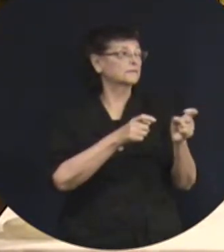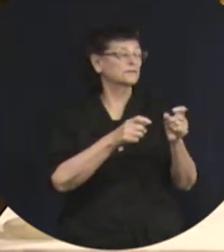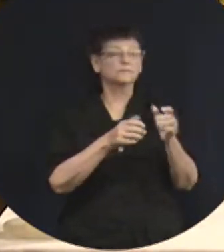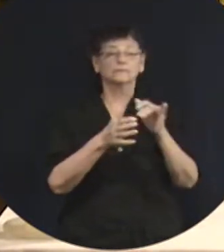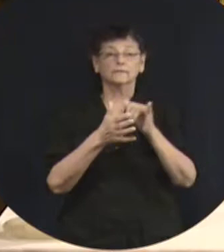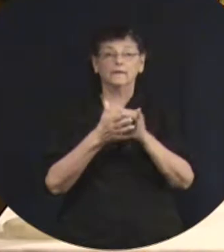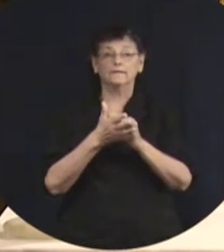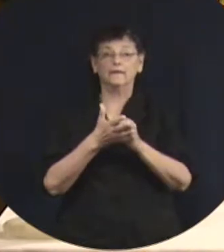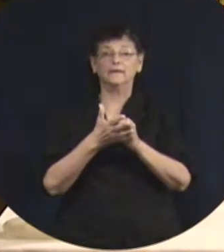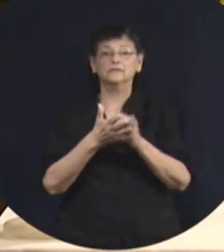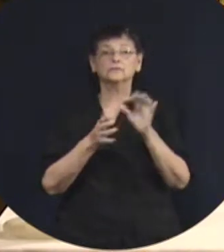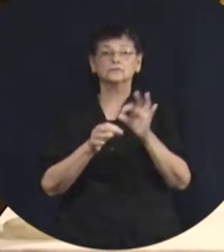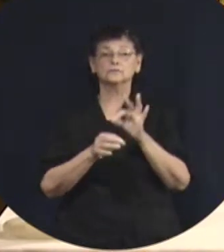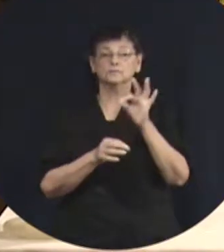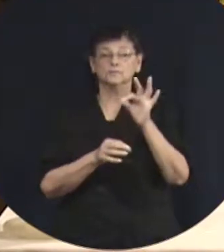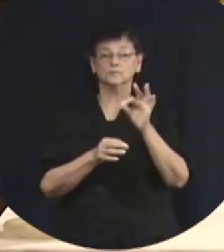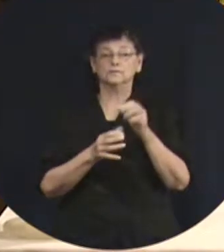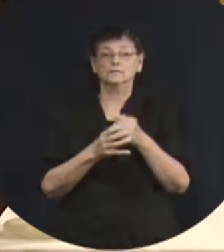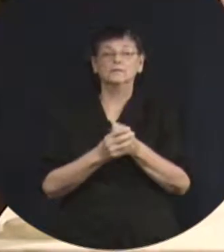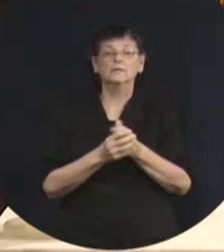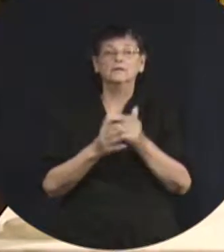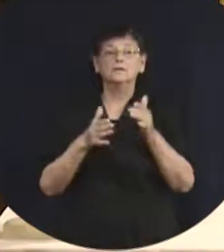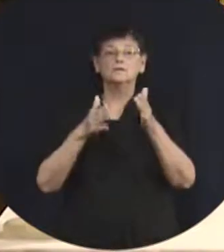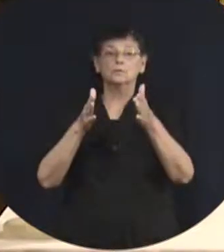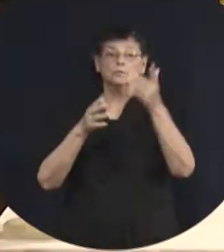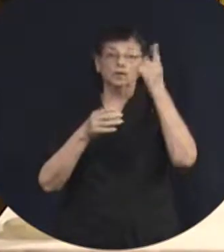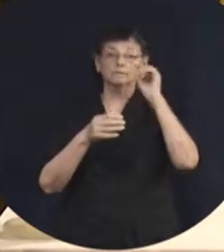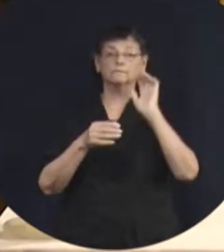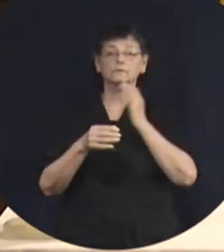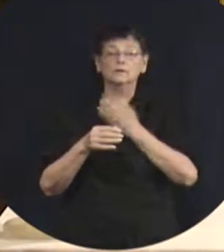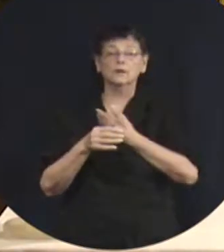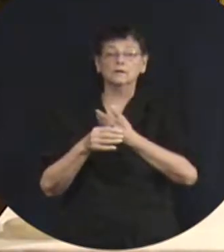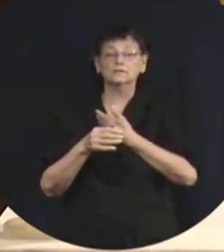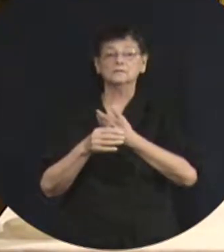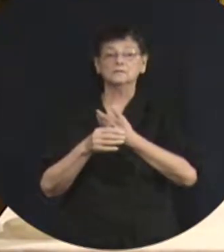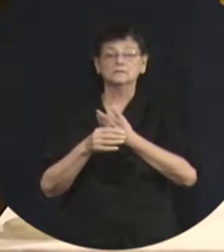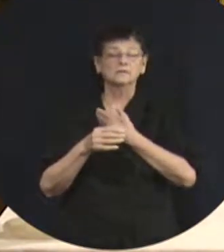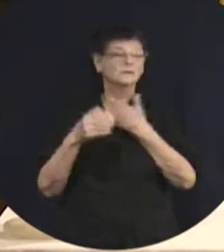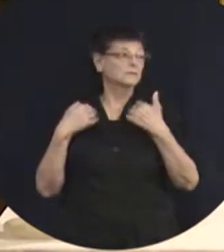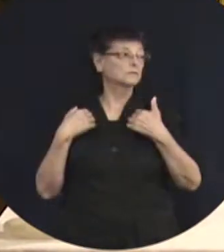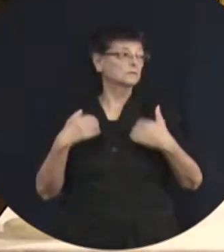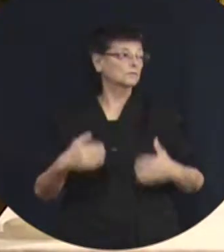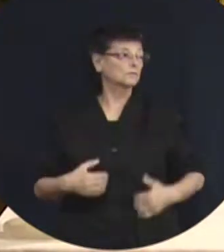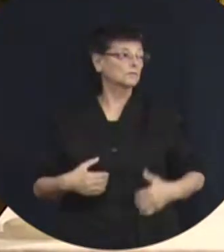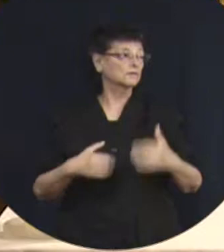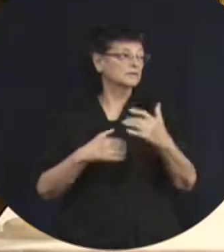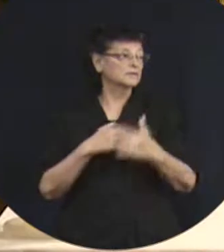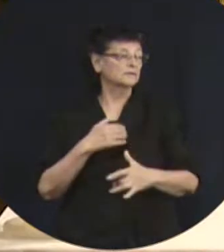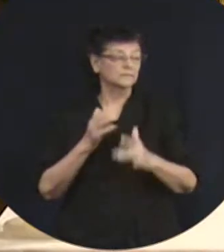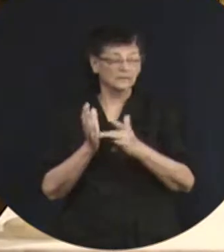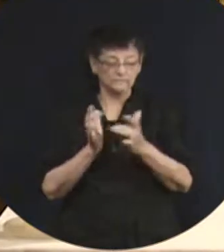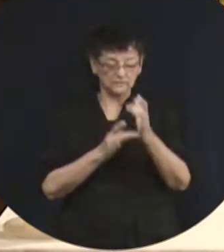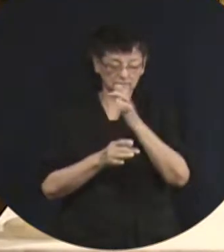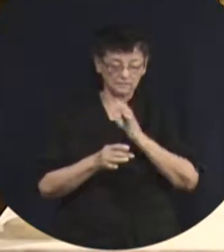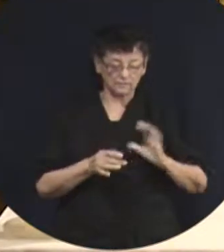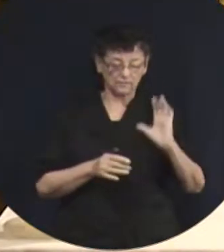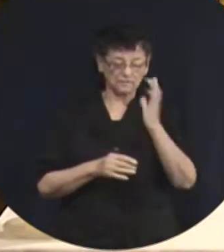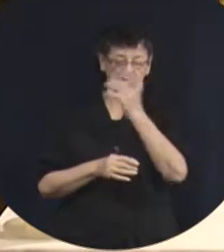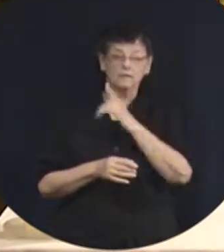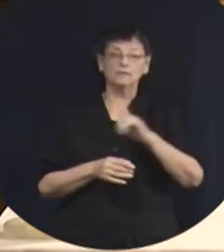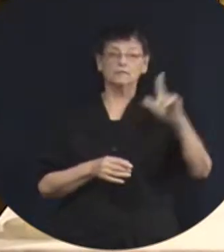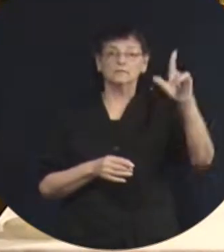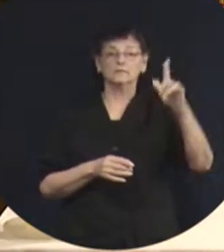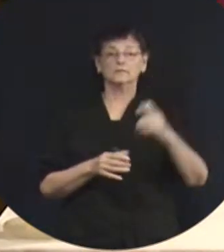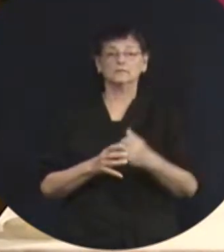la efusión de tu Espíritu, de manera que sean para nosotros cuerpo y sangre de Jesucristo